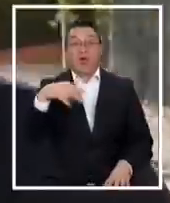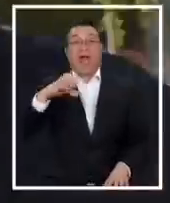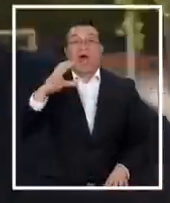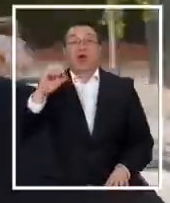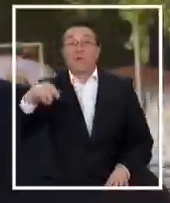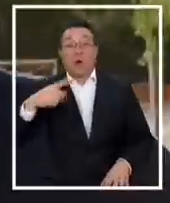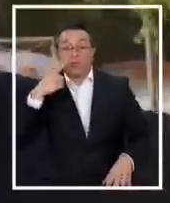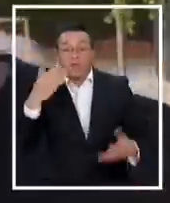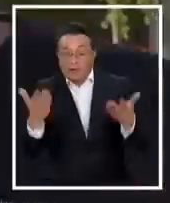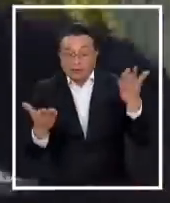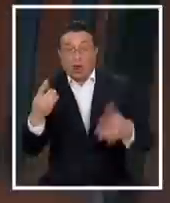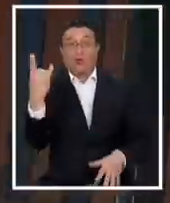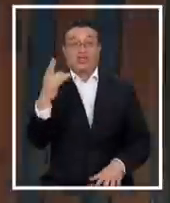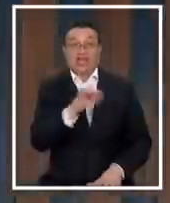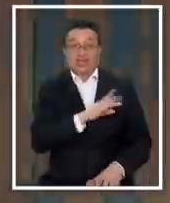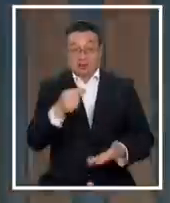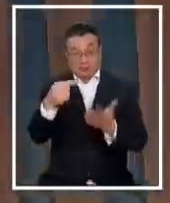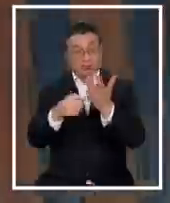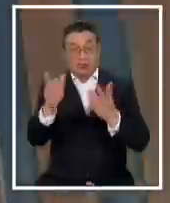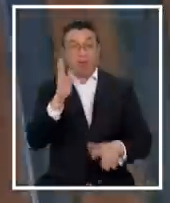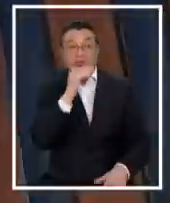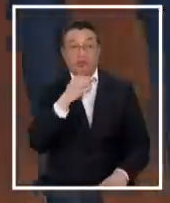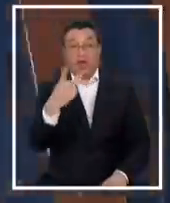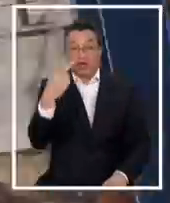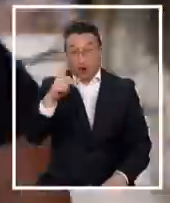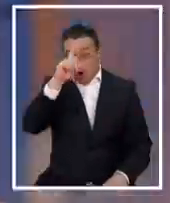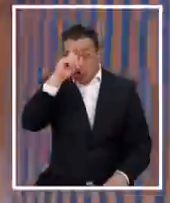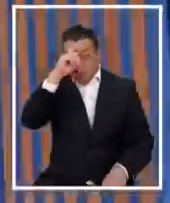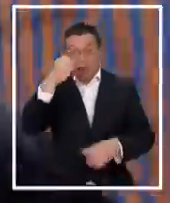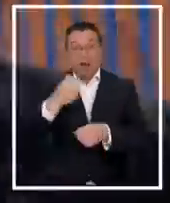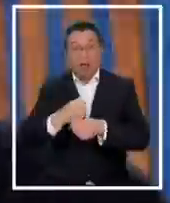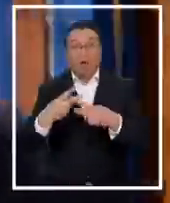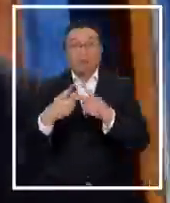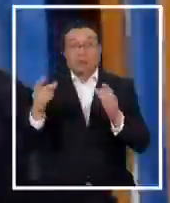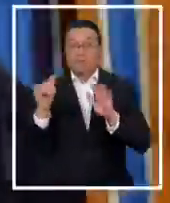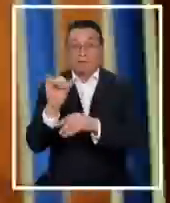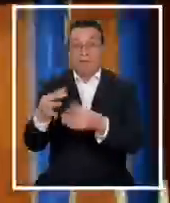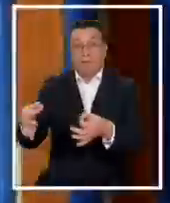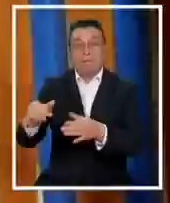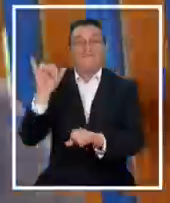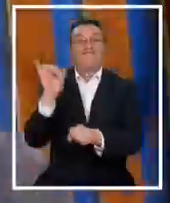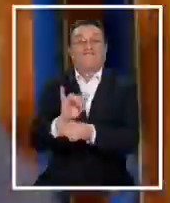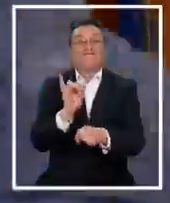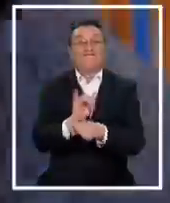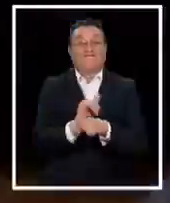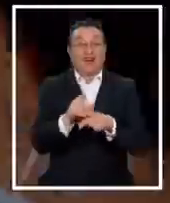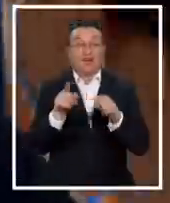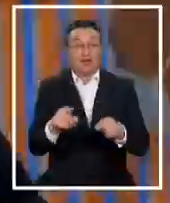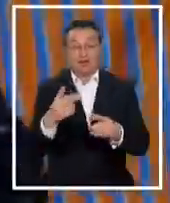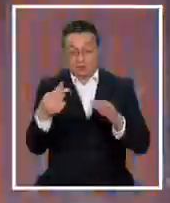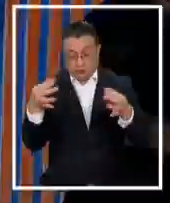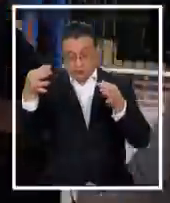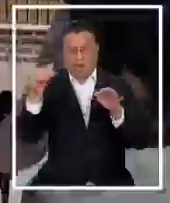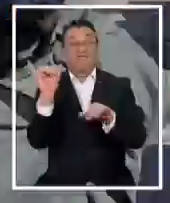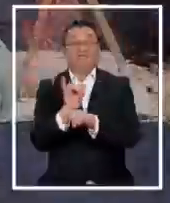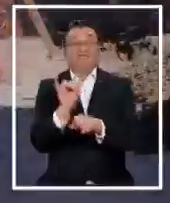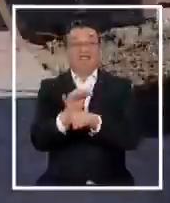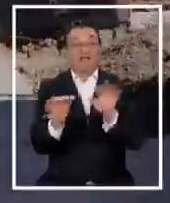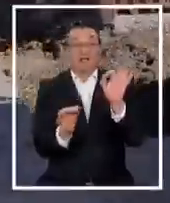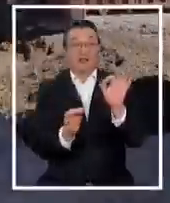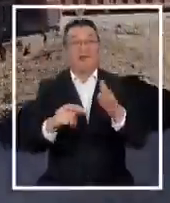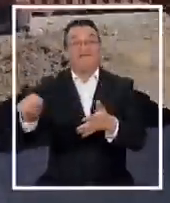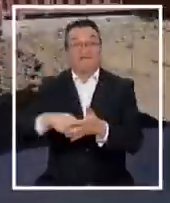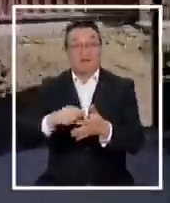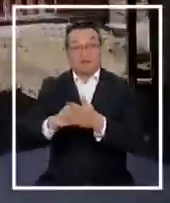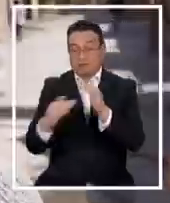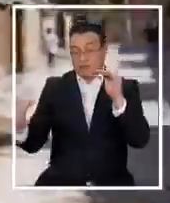Tampoco se ha validado en la Universidad de Chile. Trabajó en 2 hospitales públicos presentando documentación falsa. Estos títulos son falsos. Las firmas